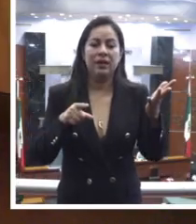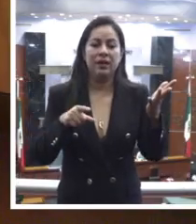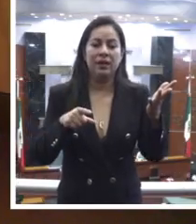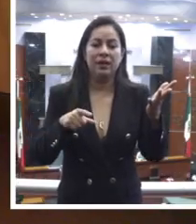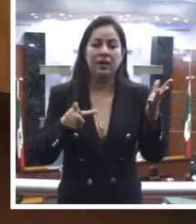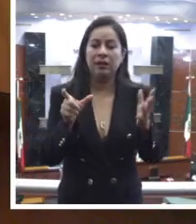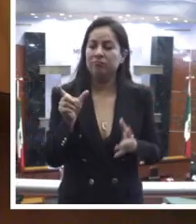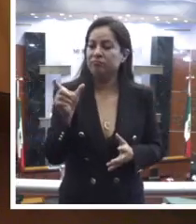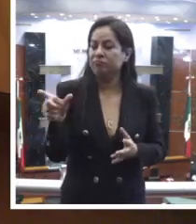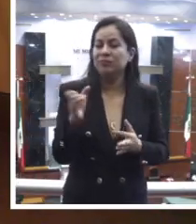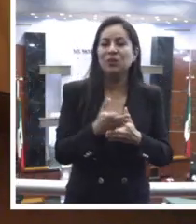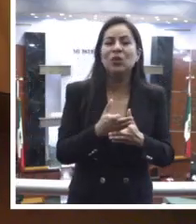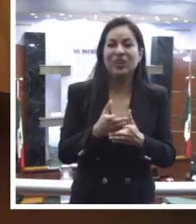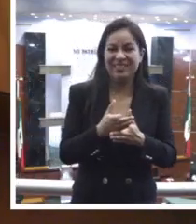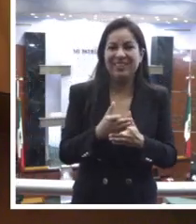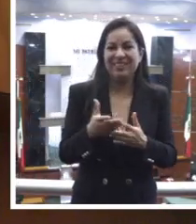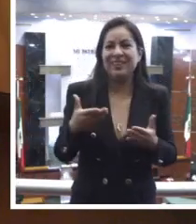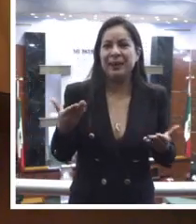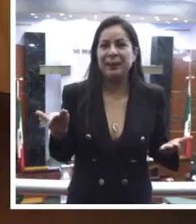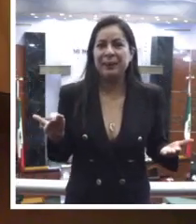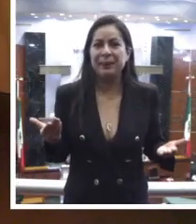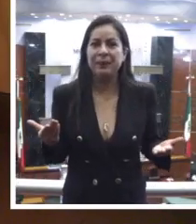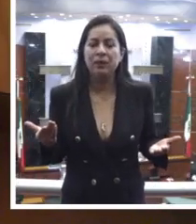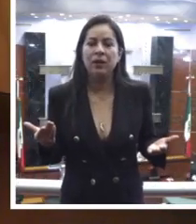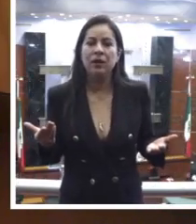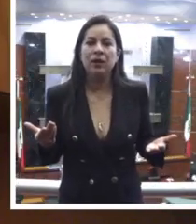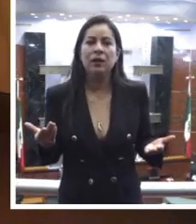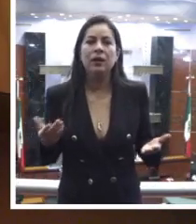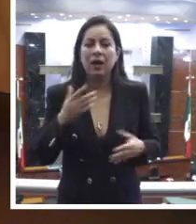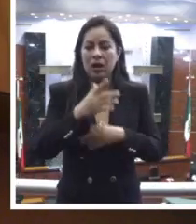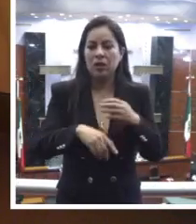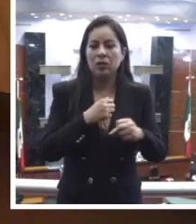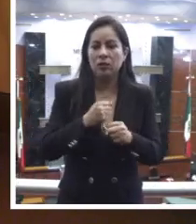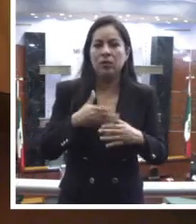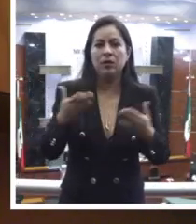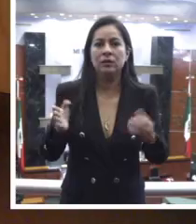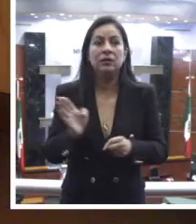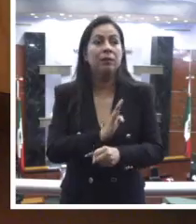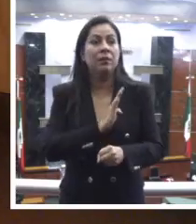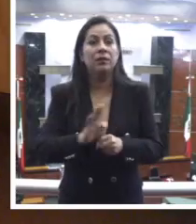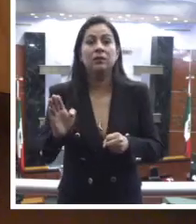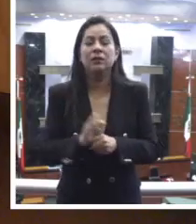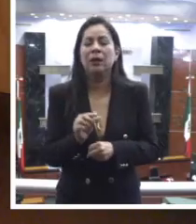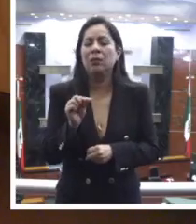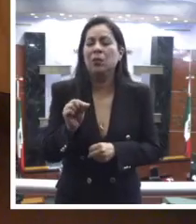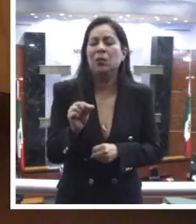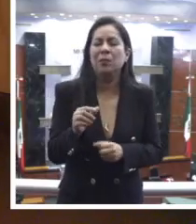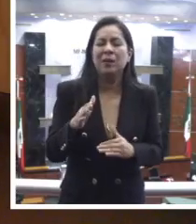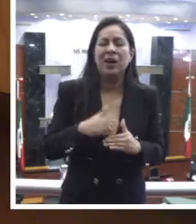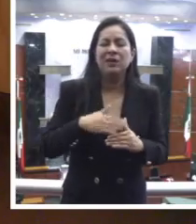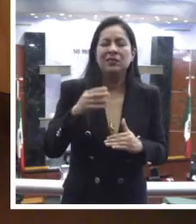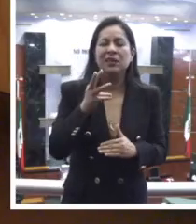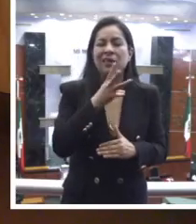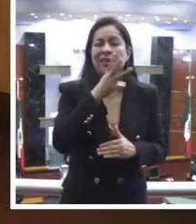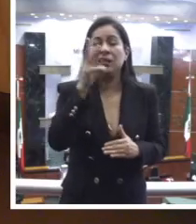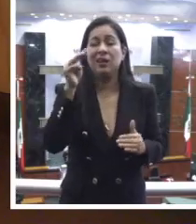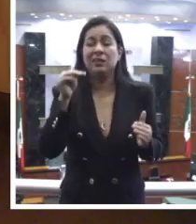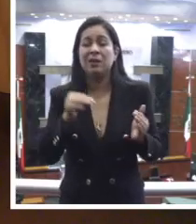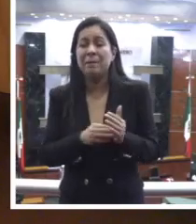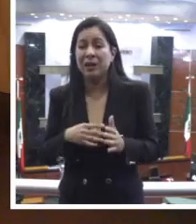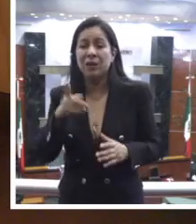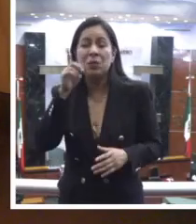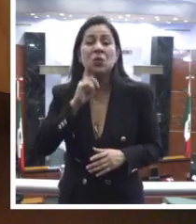la tarjeta Violeta, que en este momento, en este año, se ha beneficiado a poco más de 3,000 mujeres